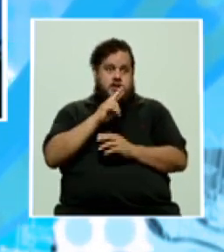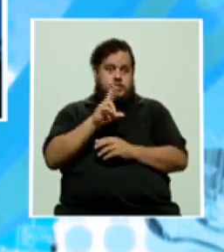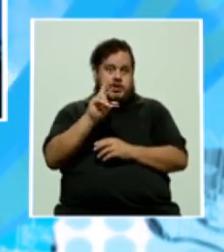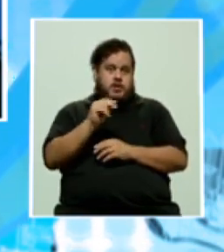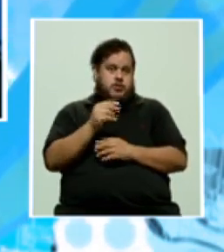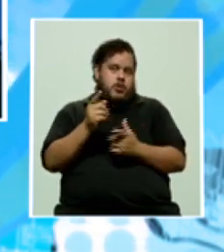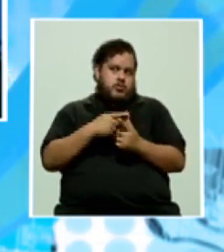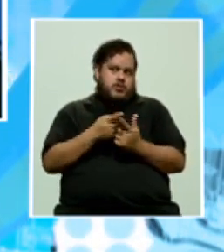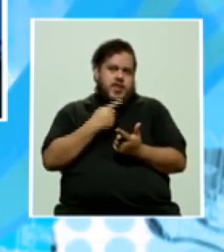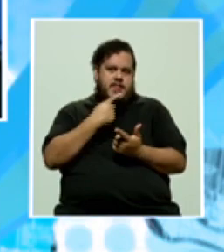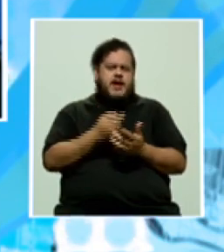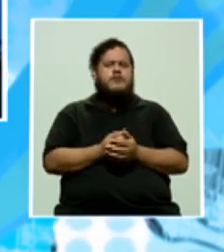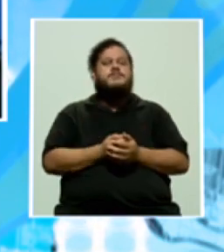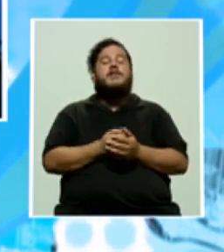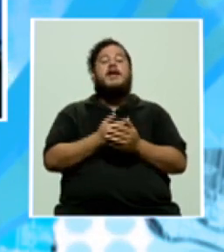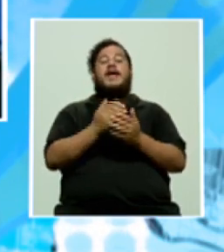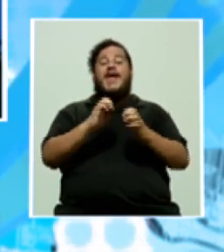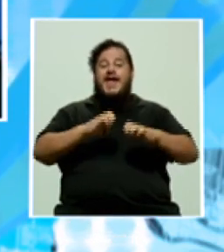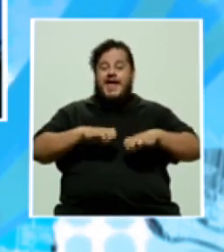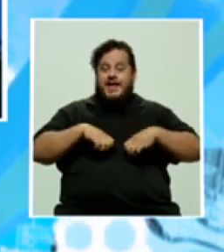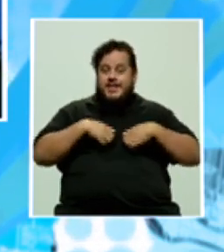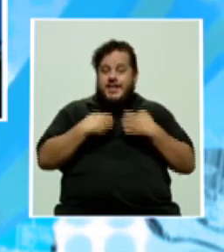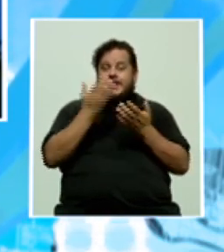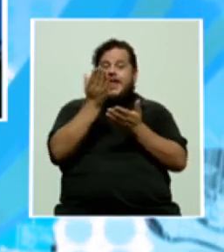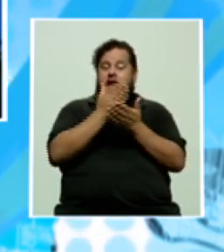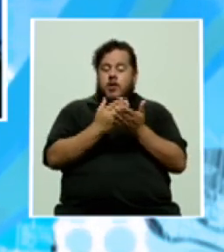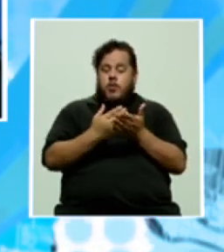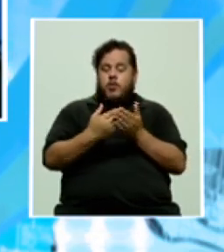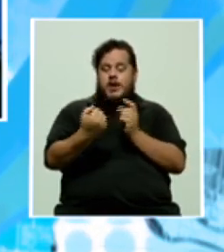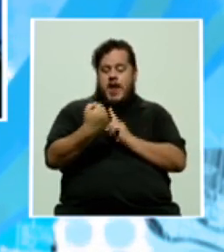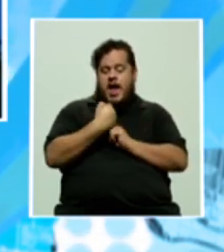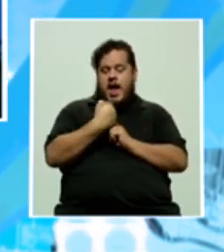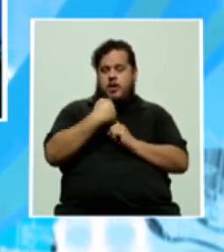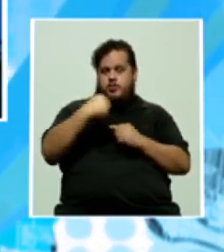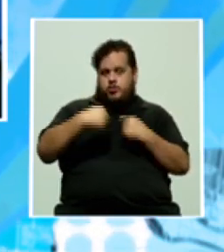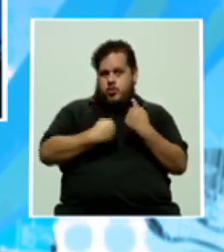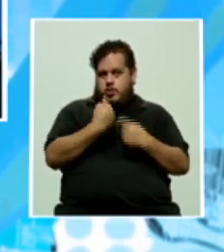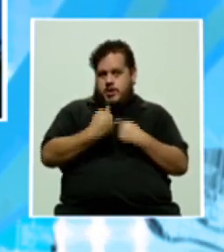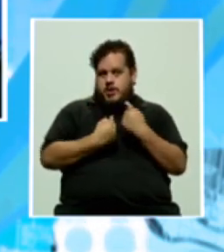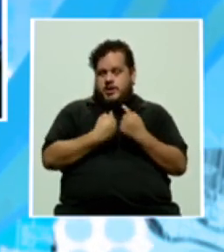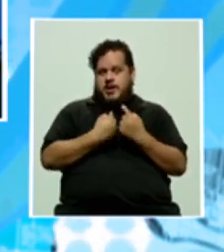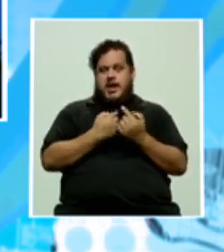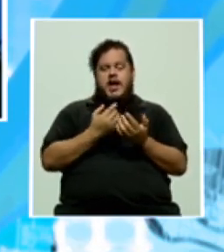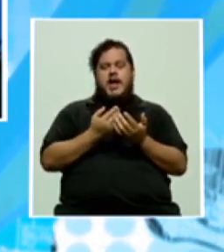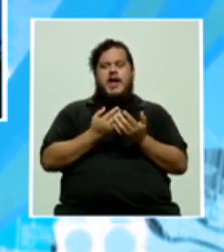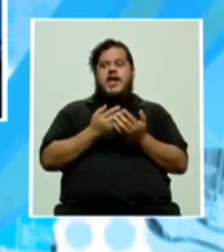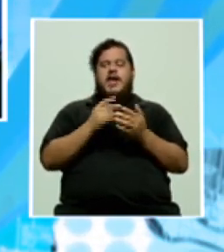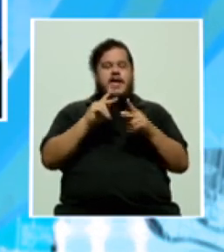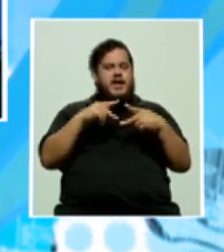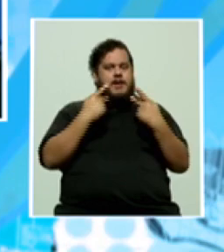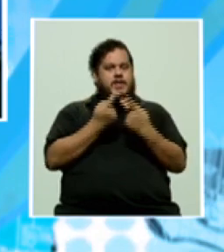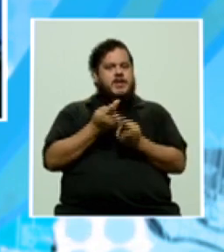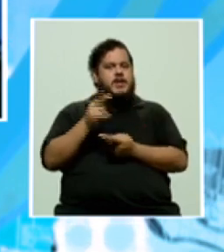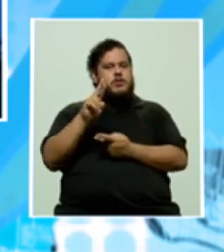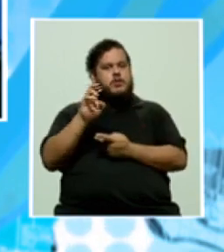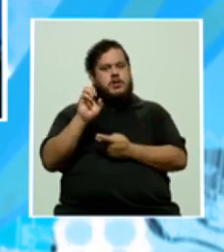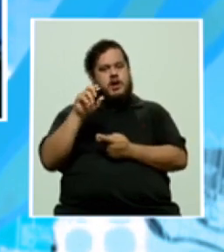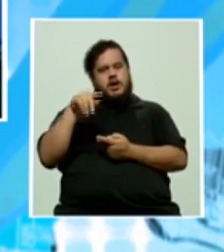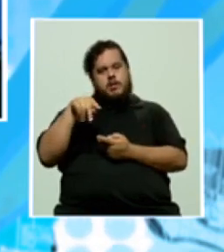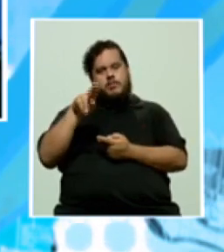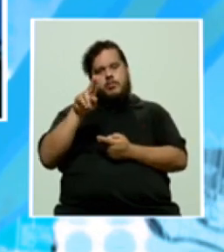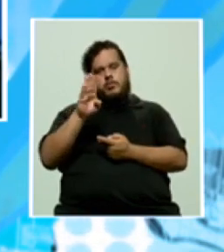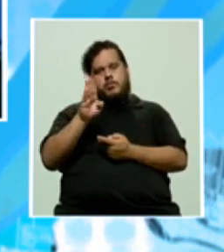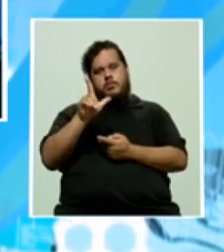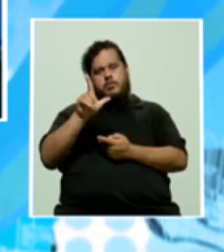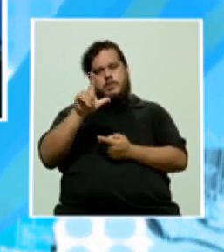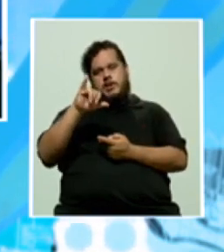que lo diga. ¿Hay alguna autocrítica, hay un sentido de autocrítica en el Partido Republicano a este periodo